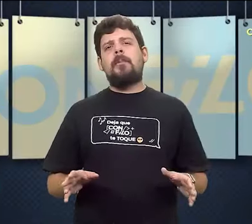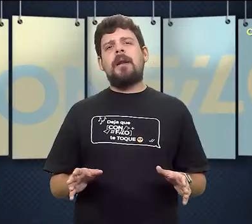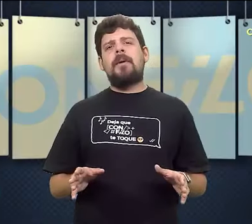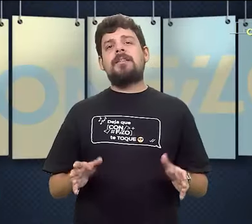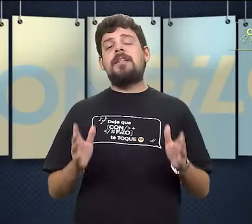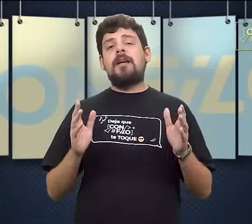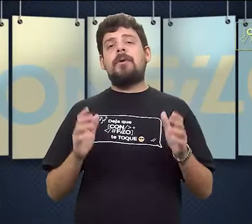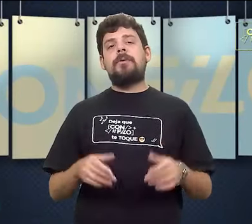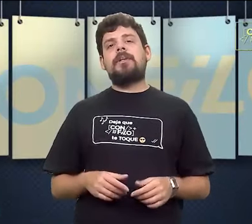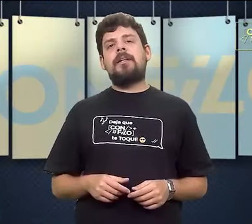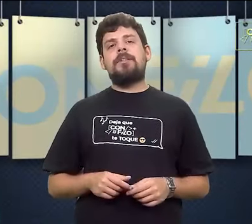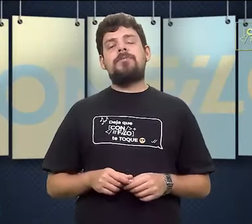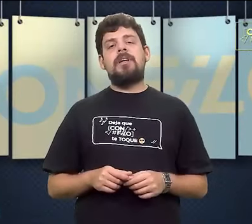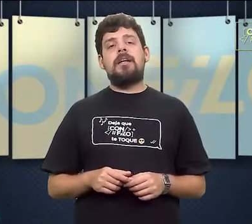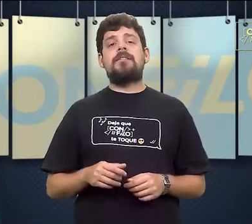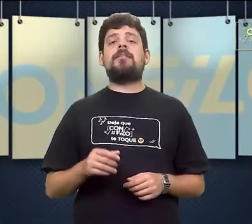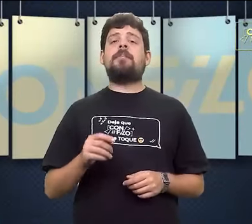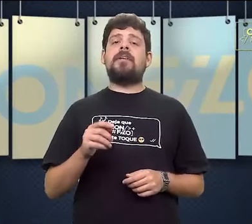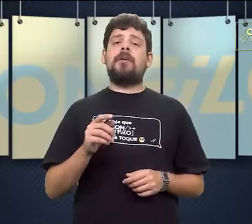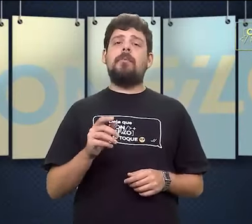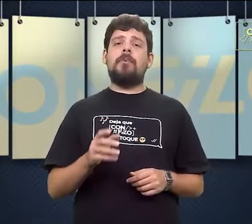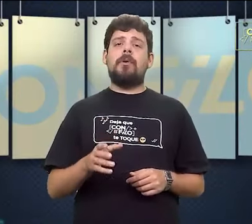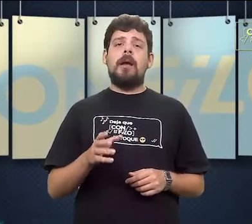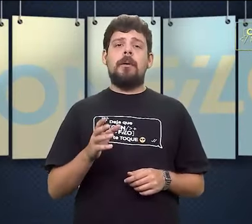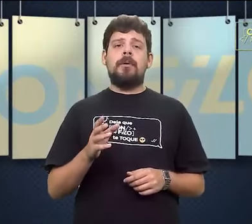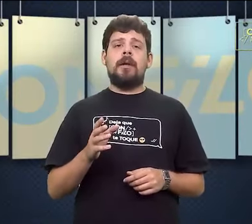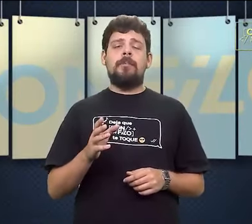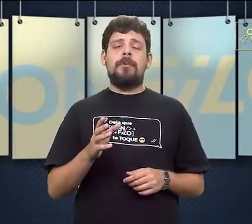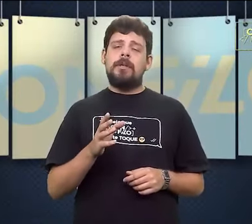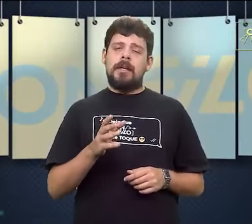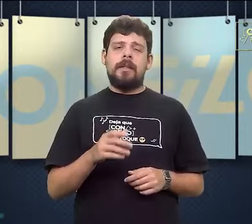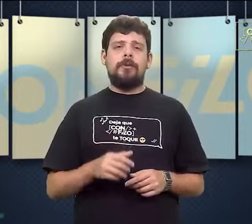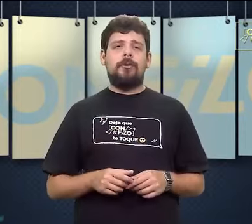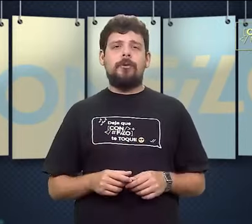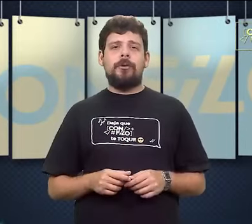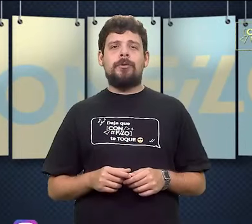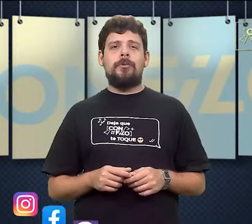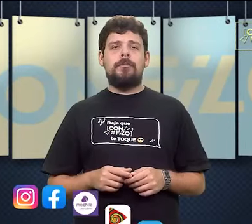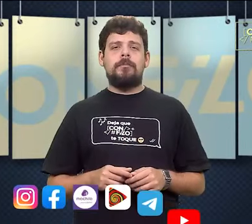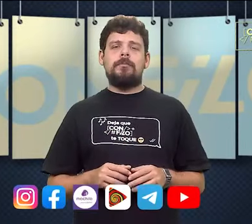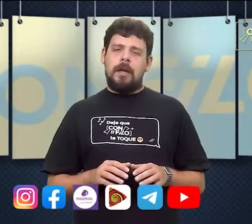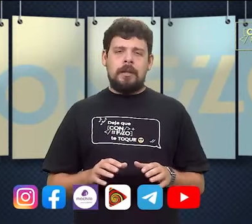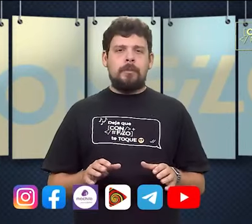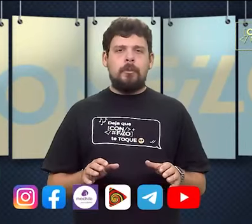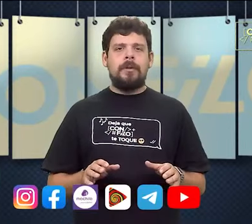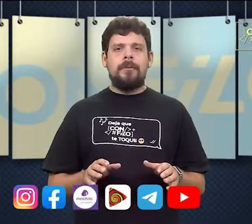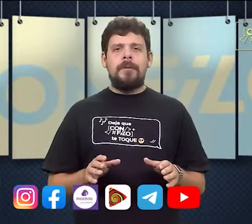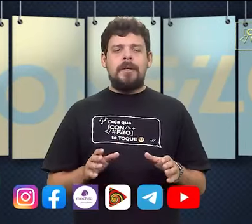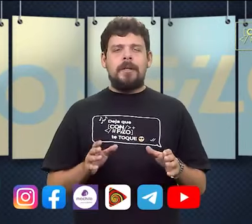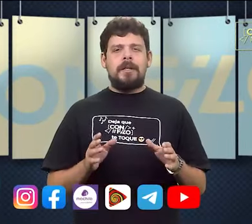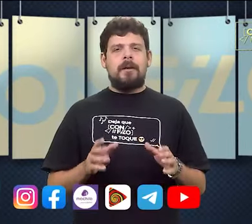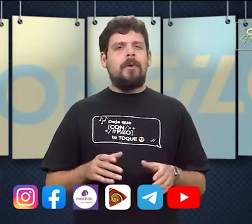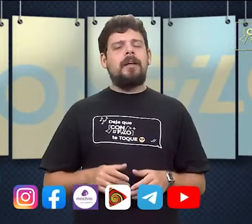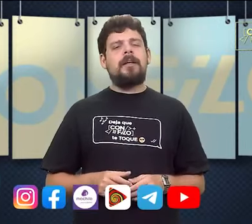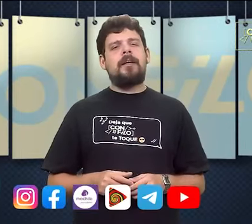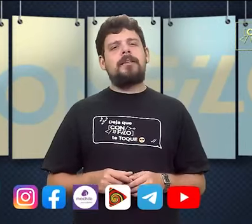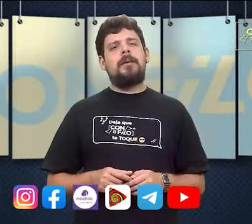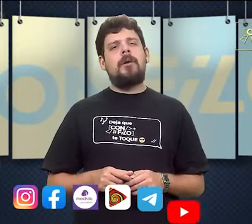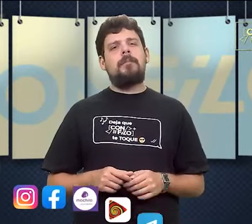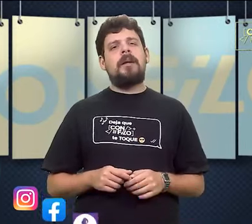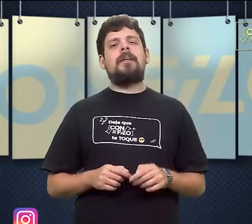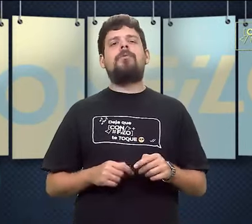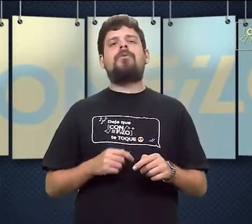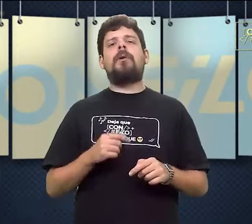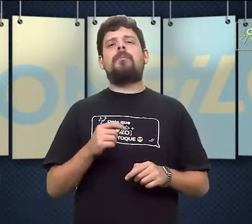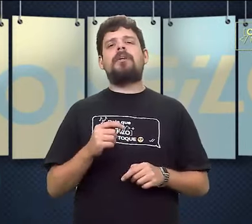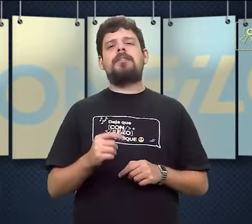No hay tiempo para más. Síganos en nuestras redes sociales. Si se han perdido algún programa, por ejemplo, están todos en YouTube. Hasta el momento. Y recuerden que